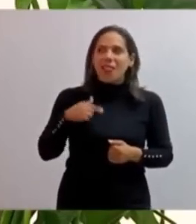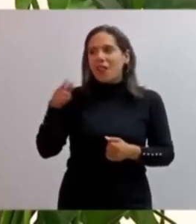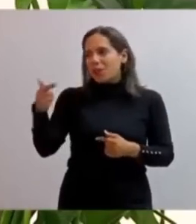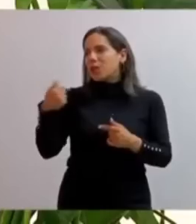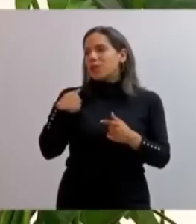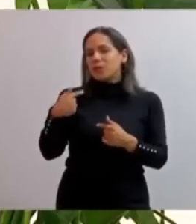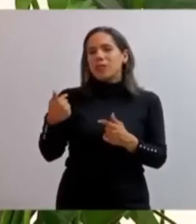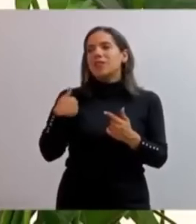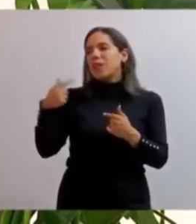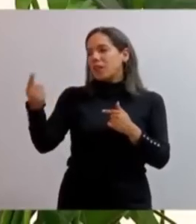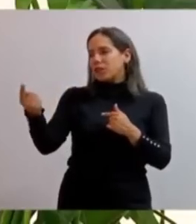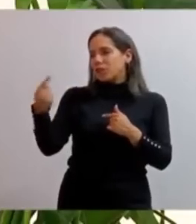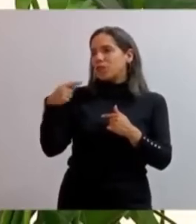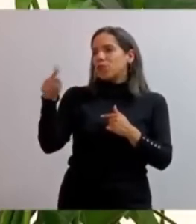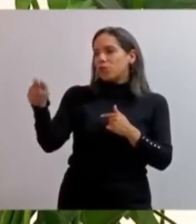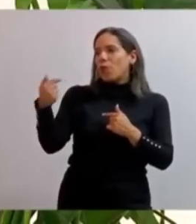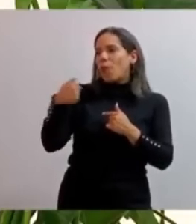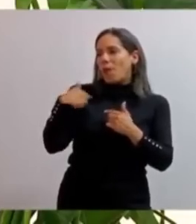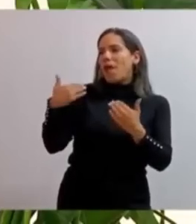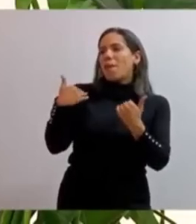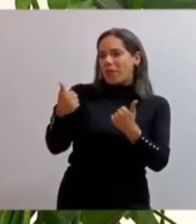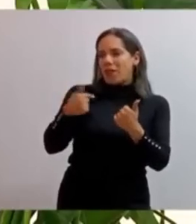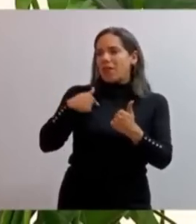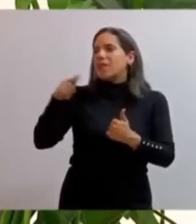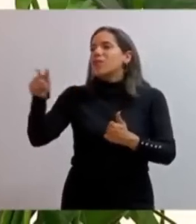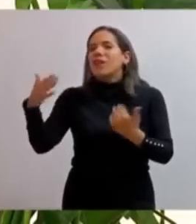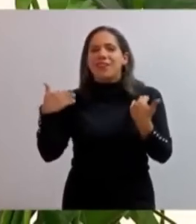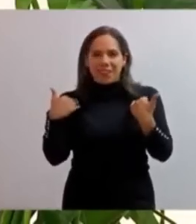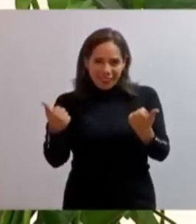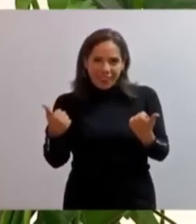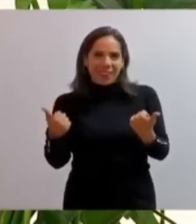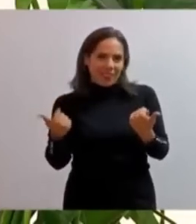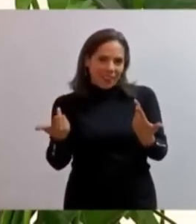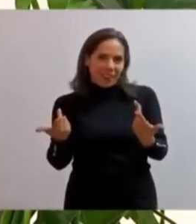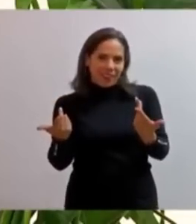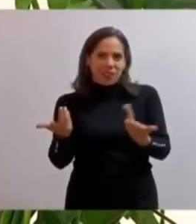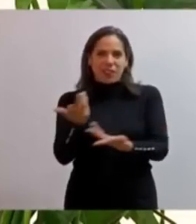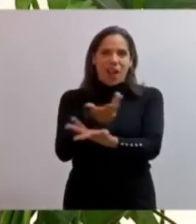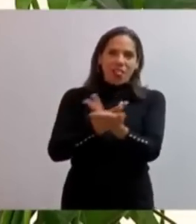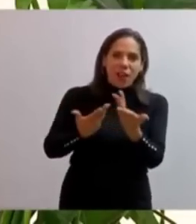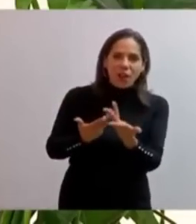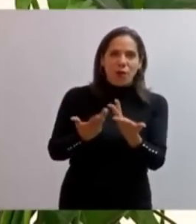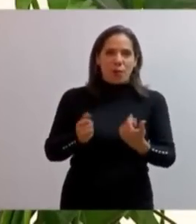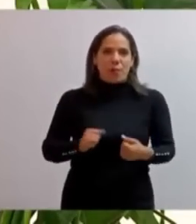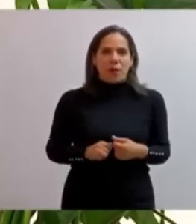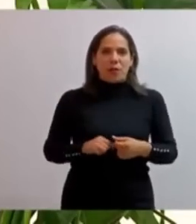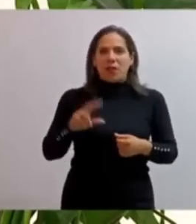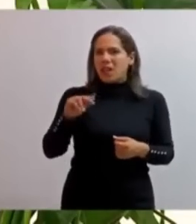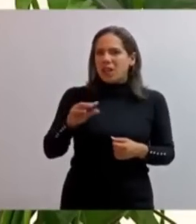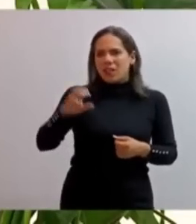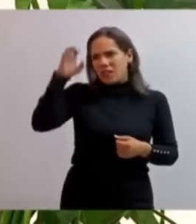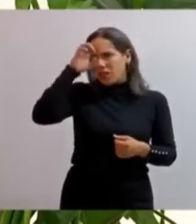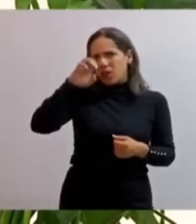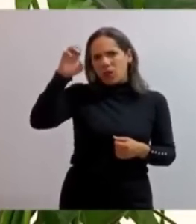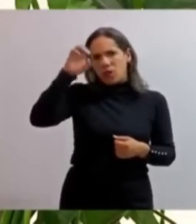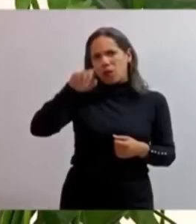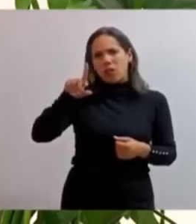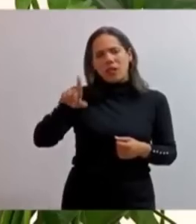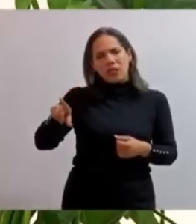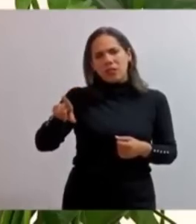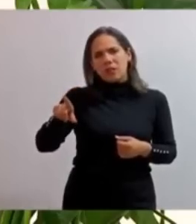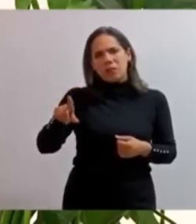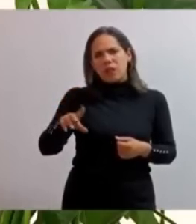o a nuestra experiencia o a nuestros autores de referencia. Yo no sanciono la experiencia, cuidado con